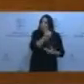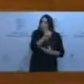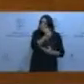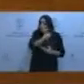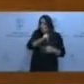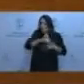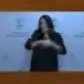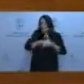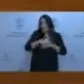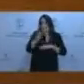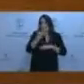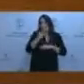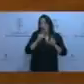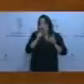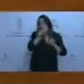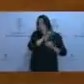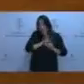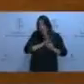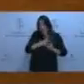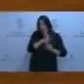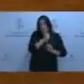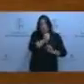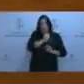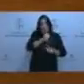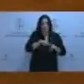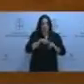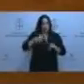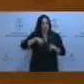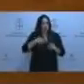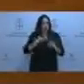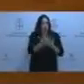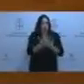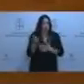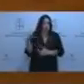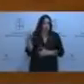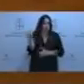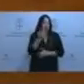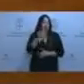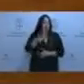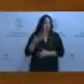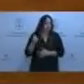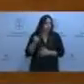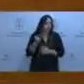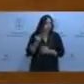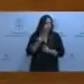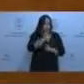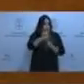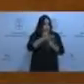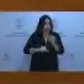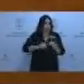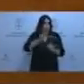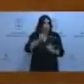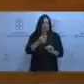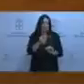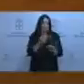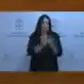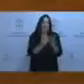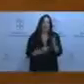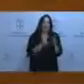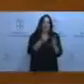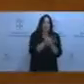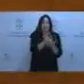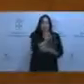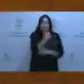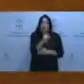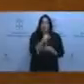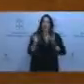escuelas infantiles como este grupo parlamentario le ha pedido en reiteradas ocasiones y lo volveremos a hacer en una pregunta posterior. Con lo cual, etapa